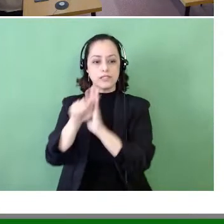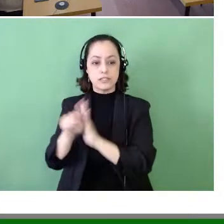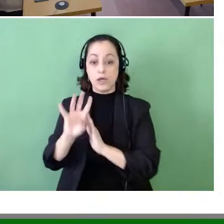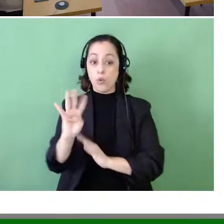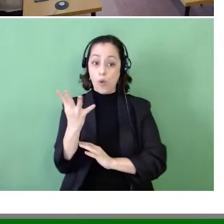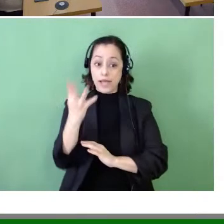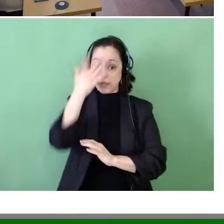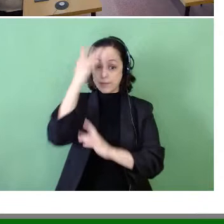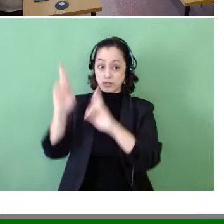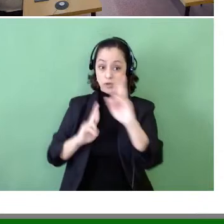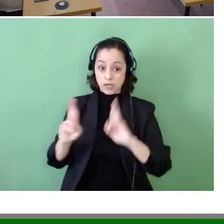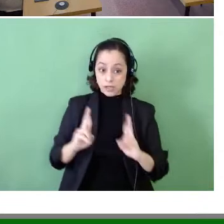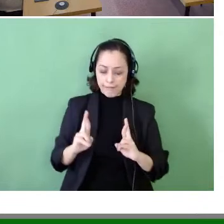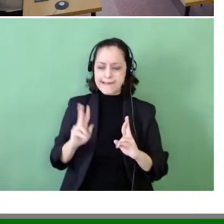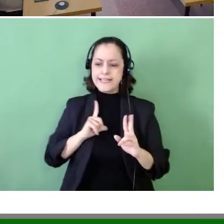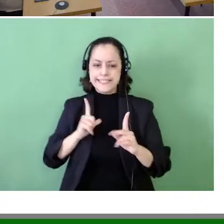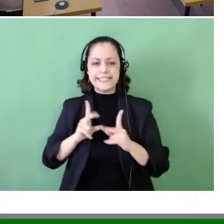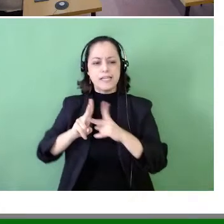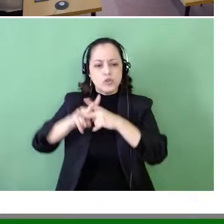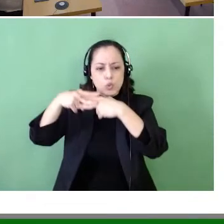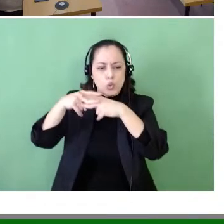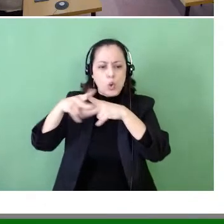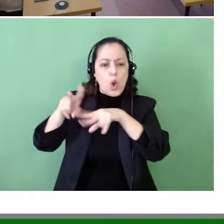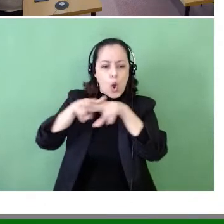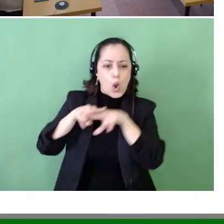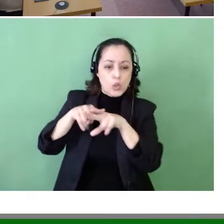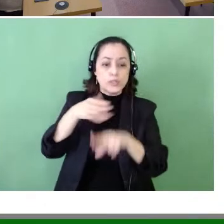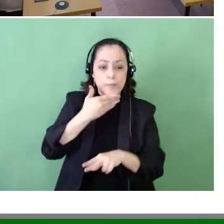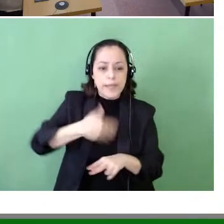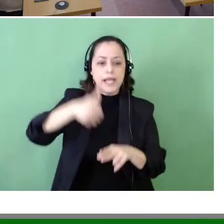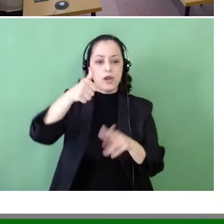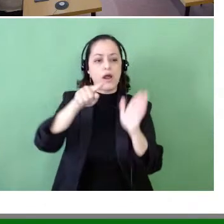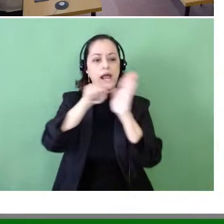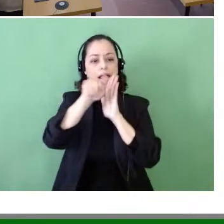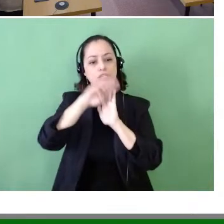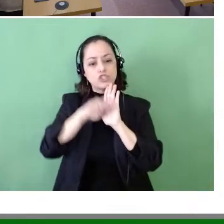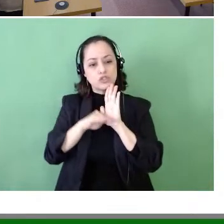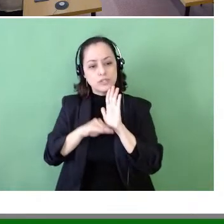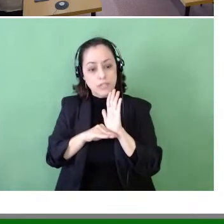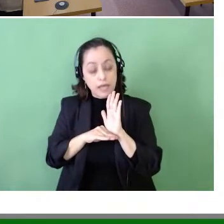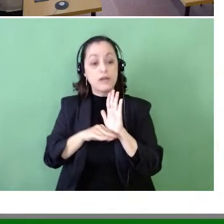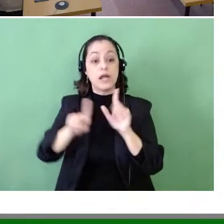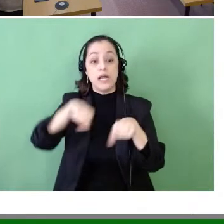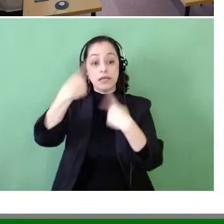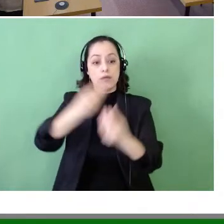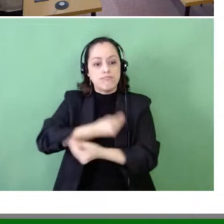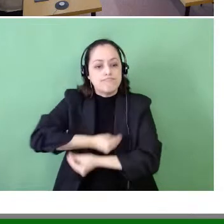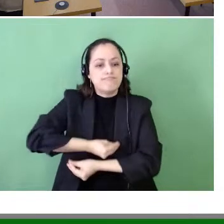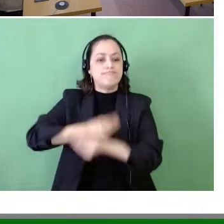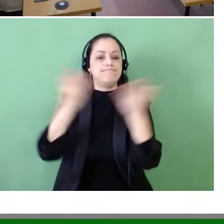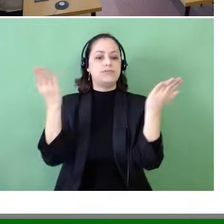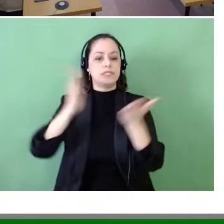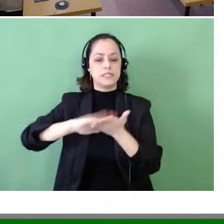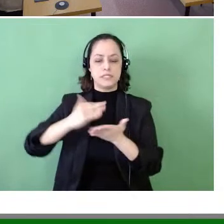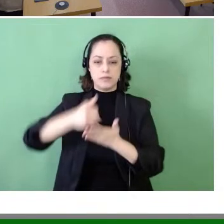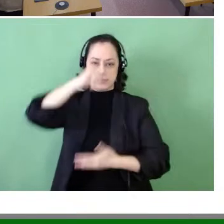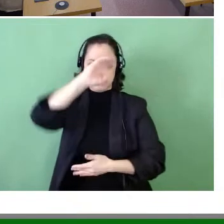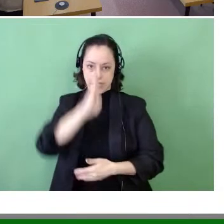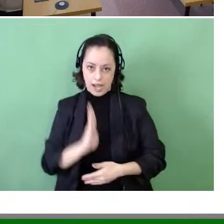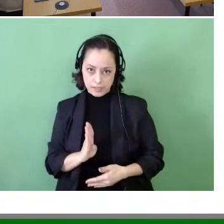después aplicamos todo el cuestionario a un máximo de intérpretes de todo Brasil y